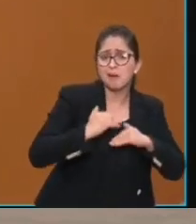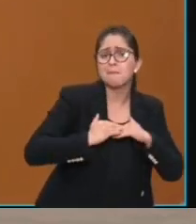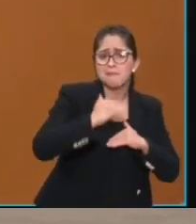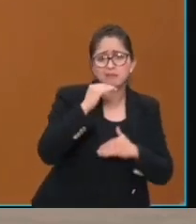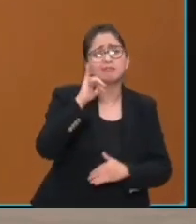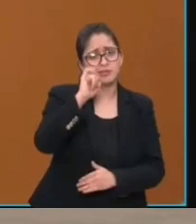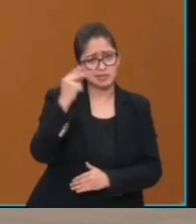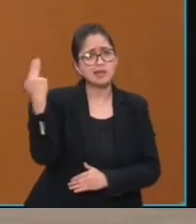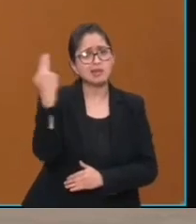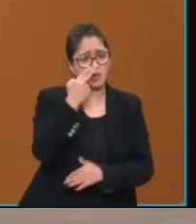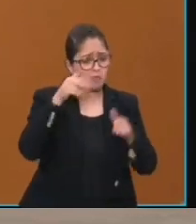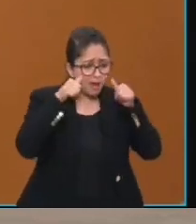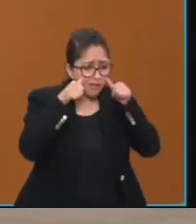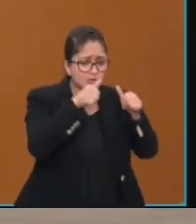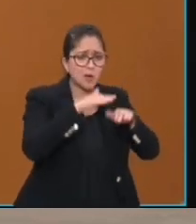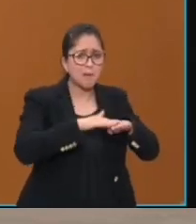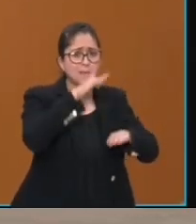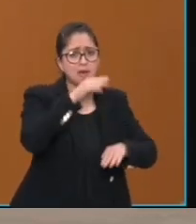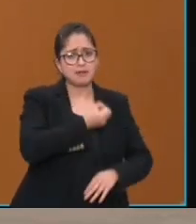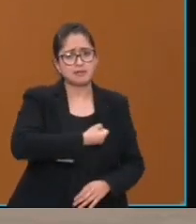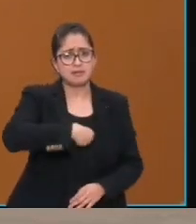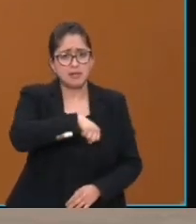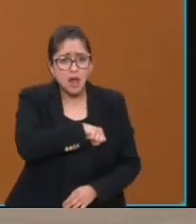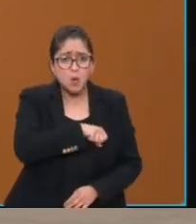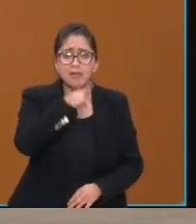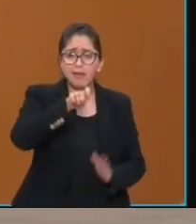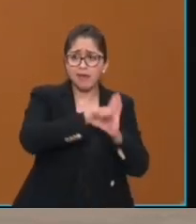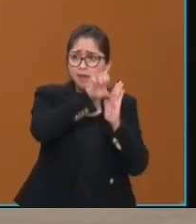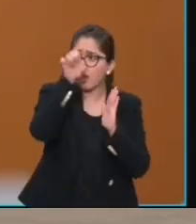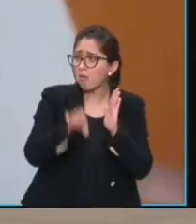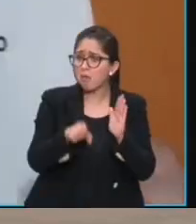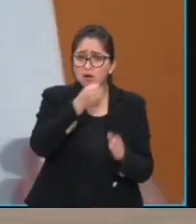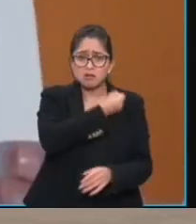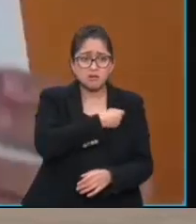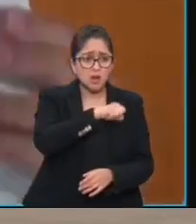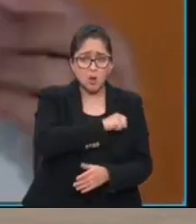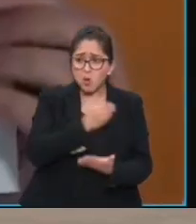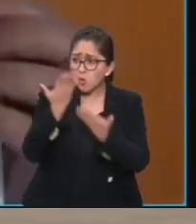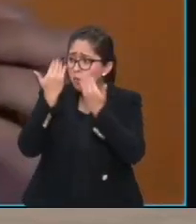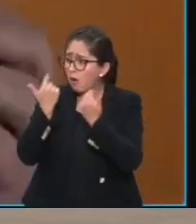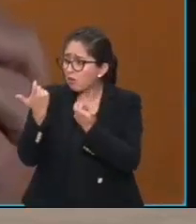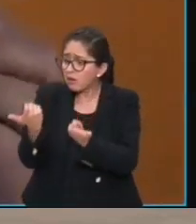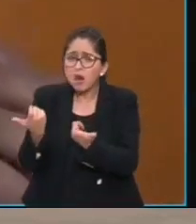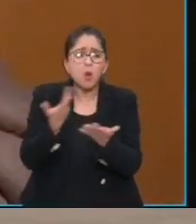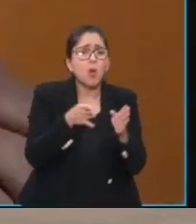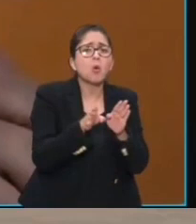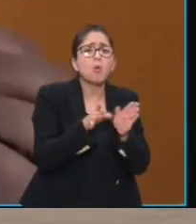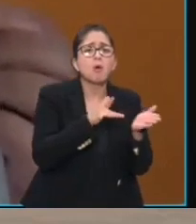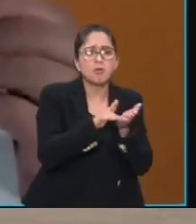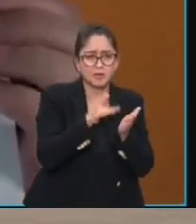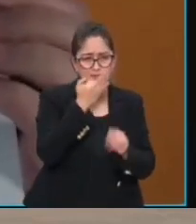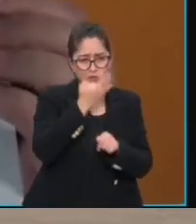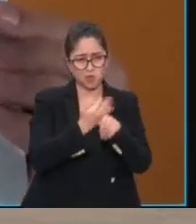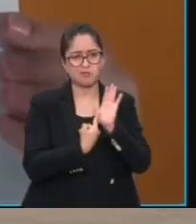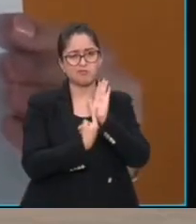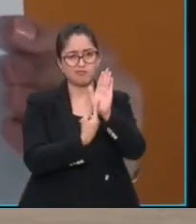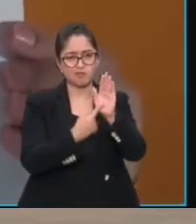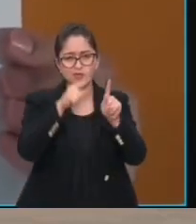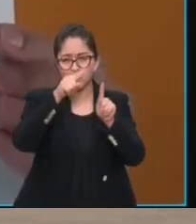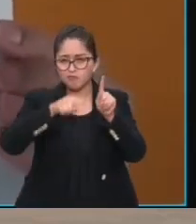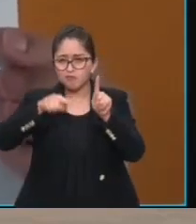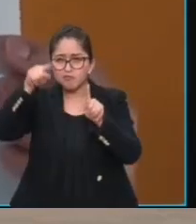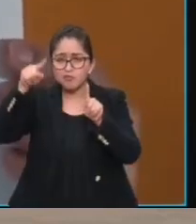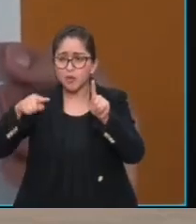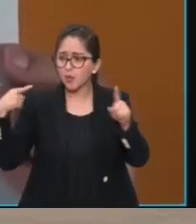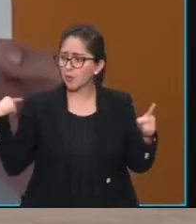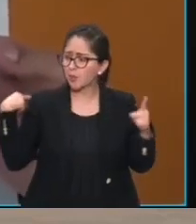realmente invertir en salud. No se puede más salud si no se tienen más recursos. Aquí tienen la gráfica de cómo se invirtió